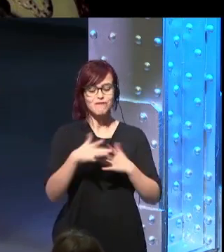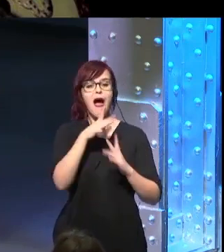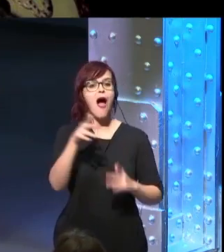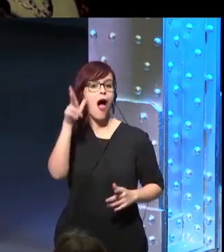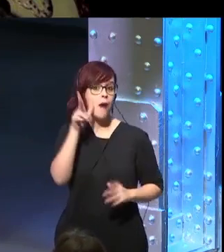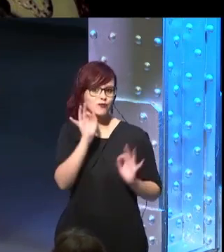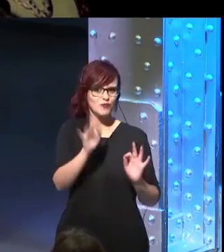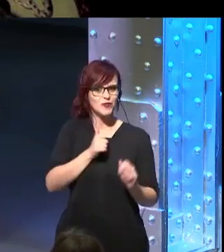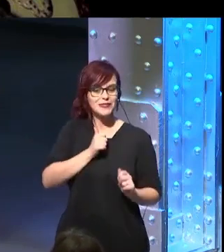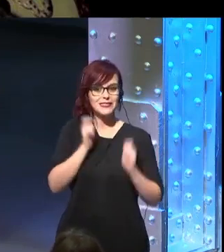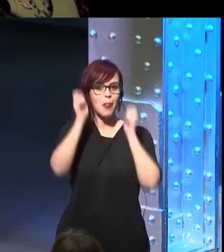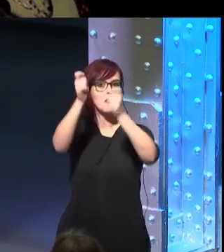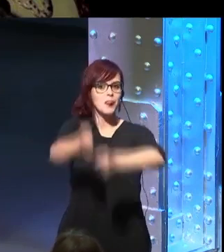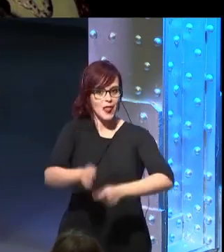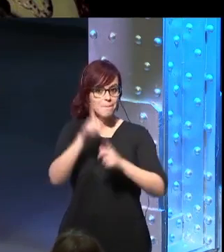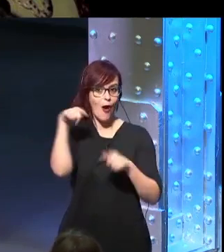Y